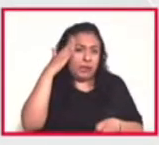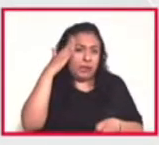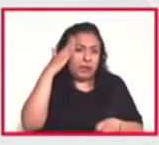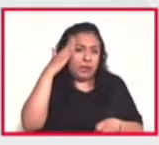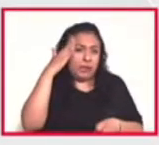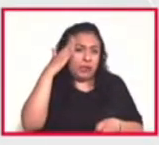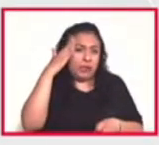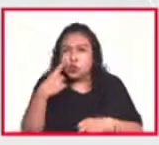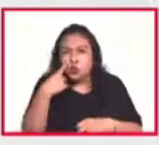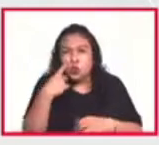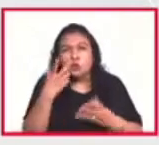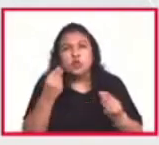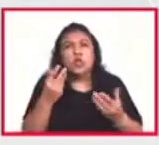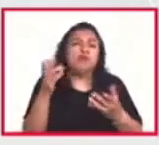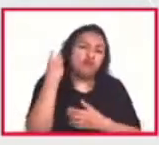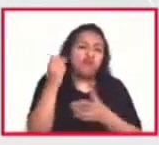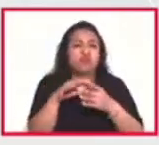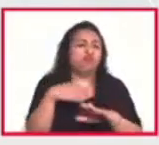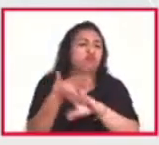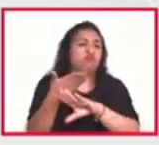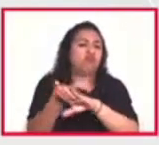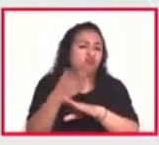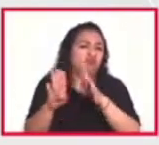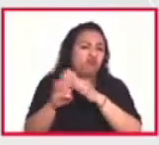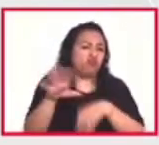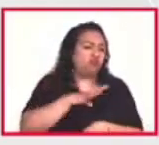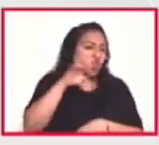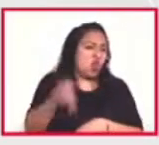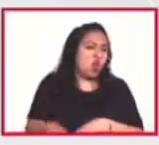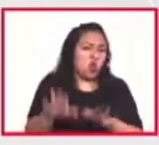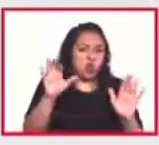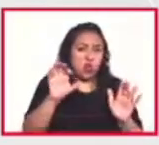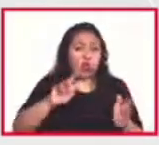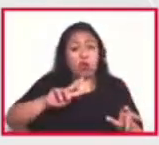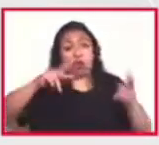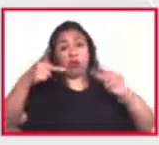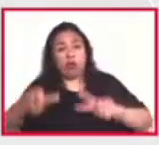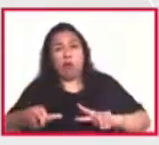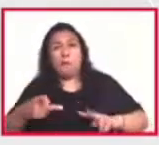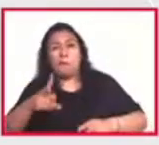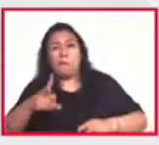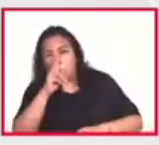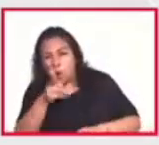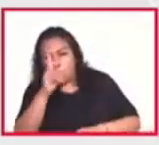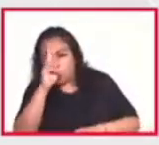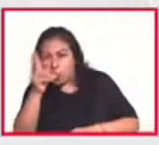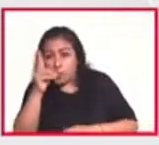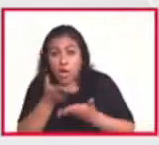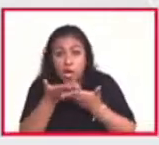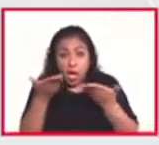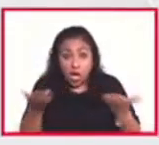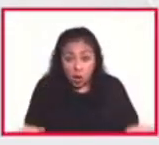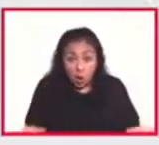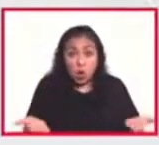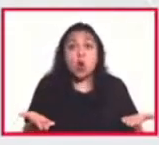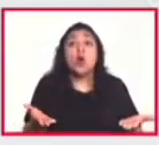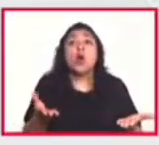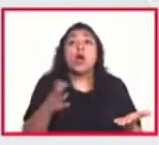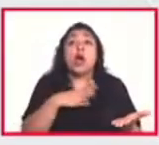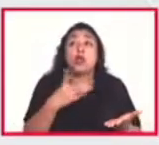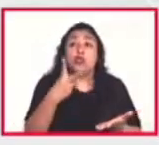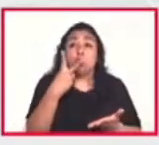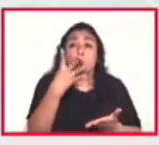discurso anti-inmigrante y xenófobo, a un discurso restriccionista, y que ahora se presenta a 4 años de